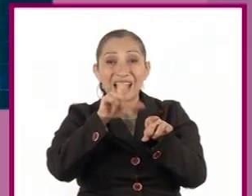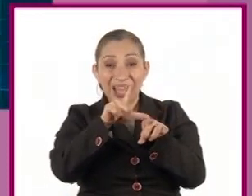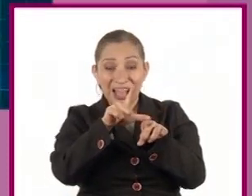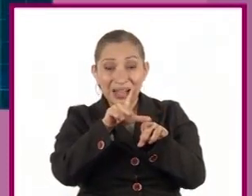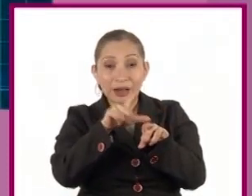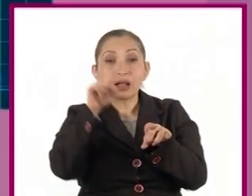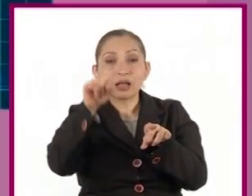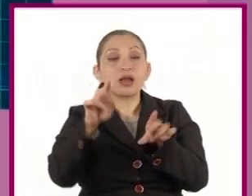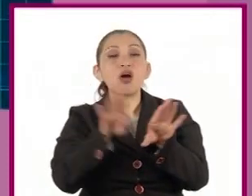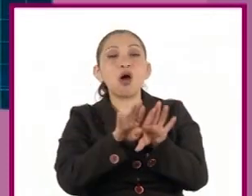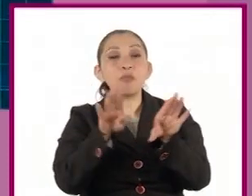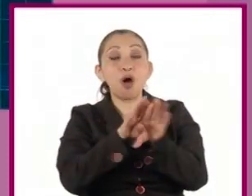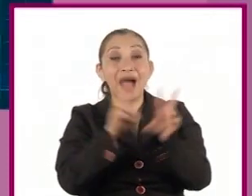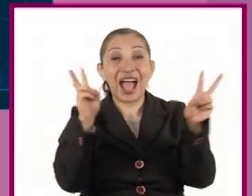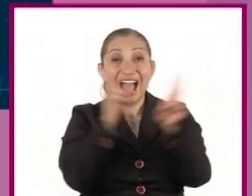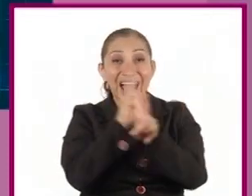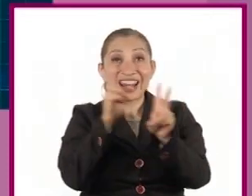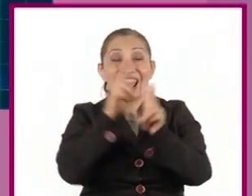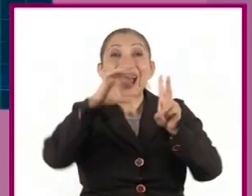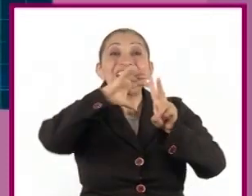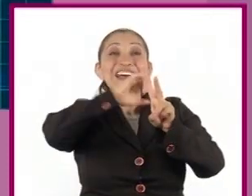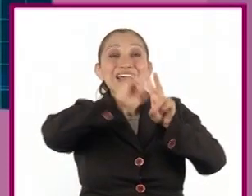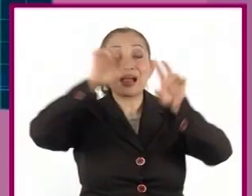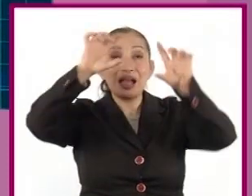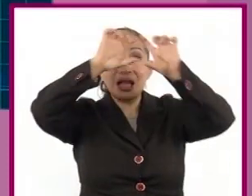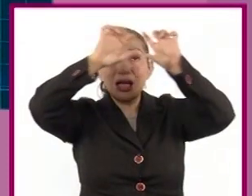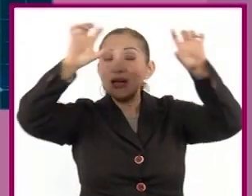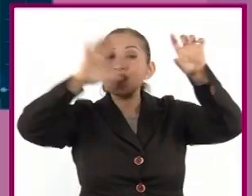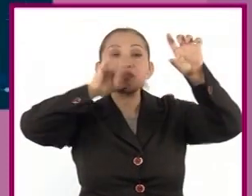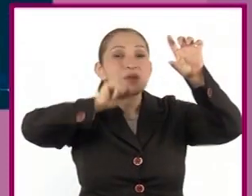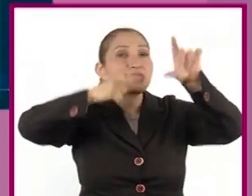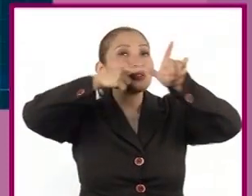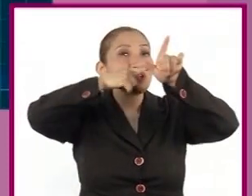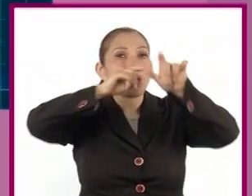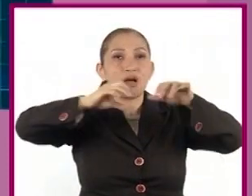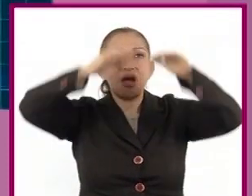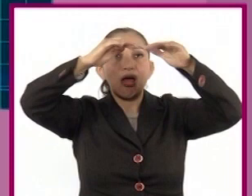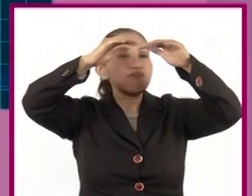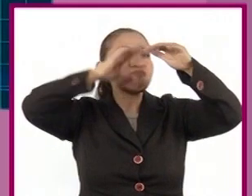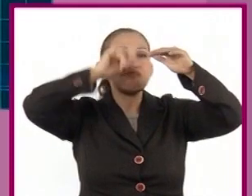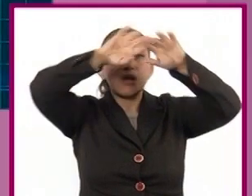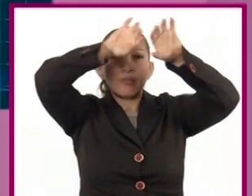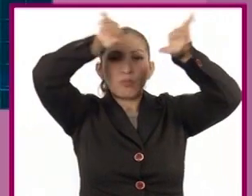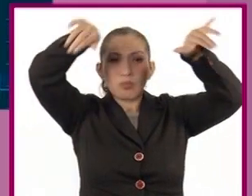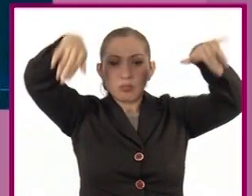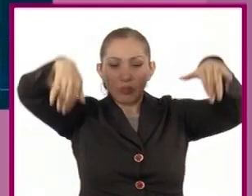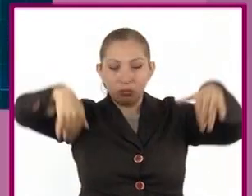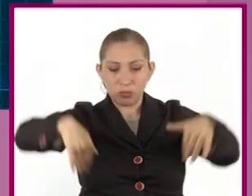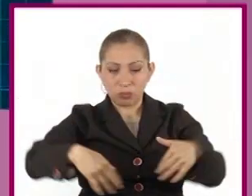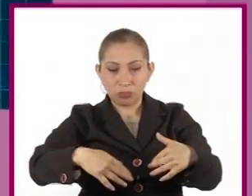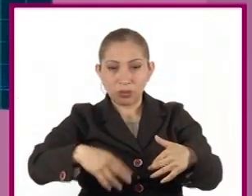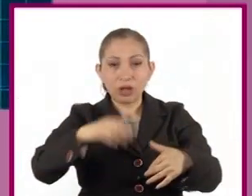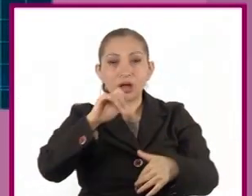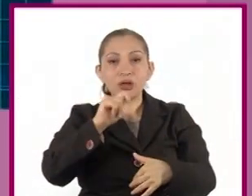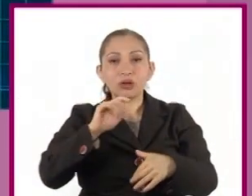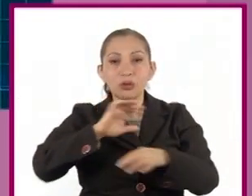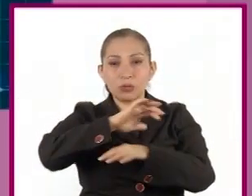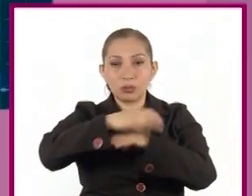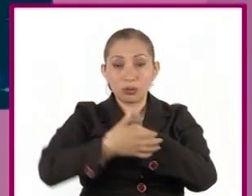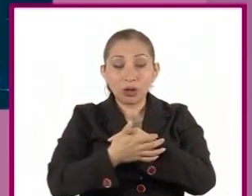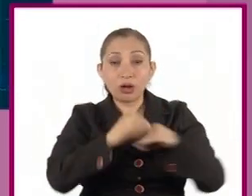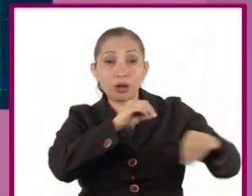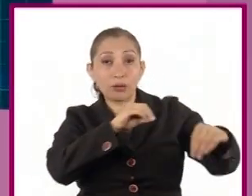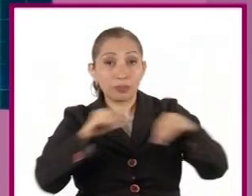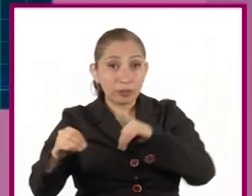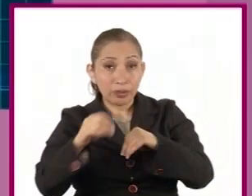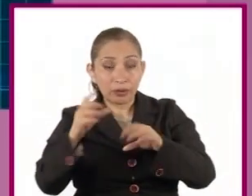subtropicales se forman porque el aire de las calmas ecuatoriales no puede continuar subiendo, se derrama horizontalmente en la troposfera. Con el